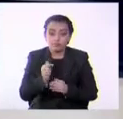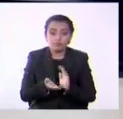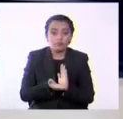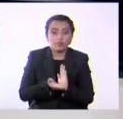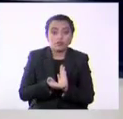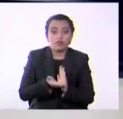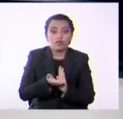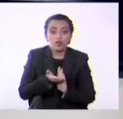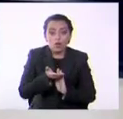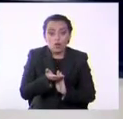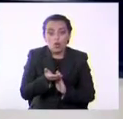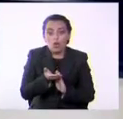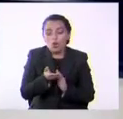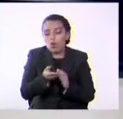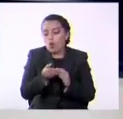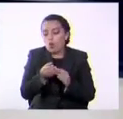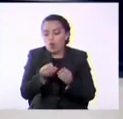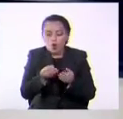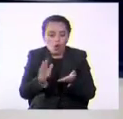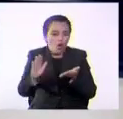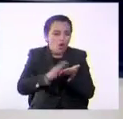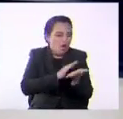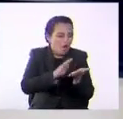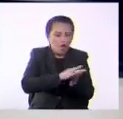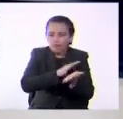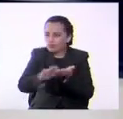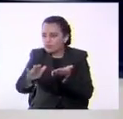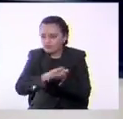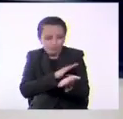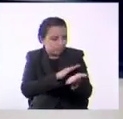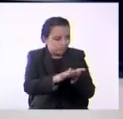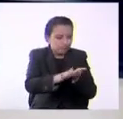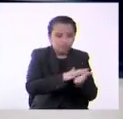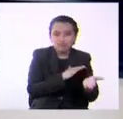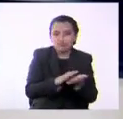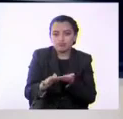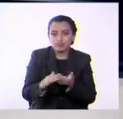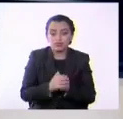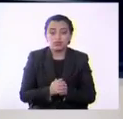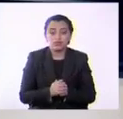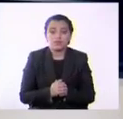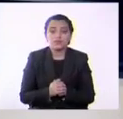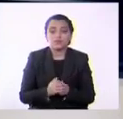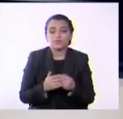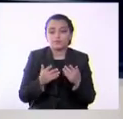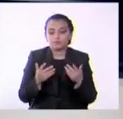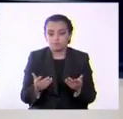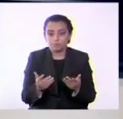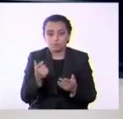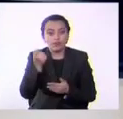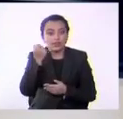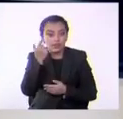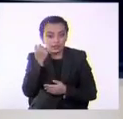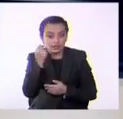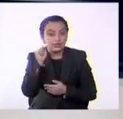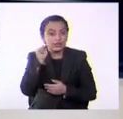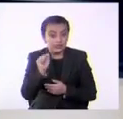sistemas de consumo. Un primer elemento necesario para entender a lo que nos estamos refiriendo con